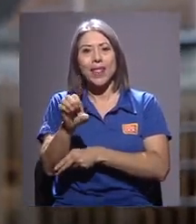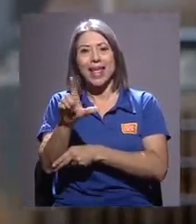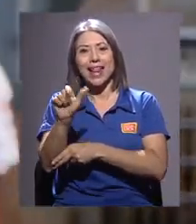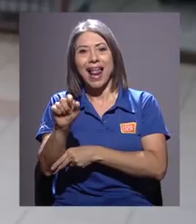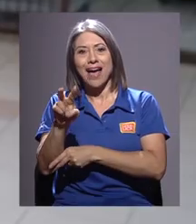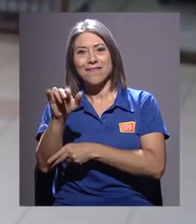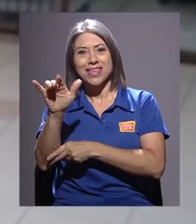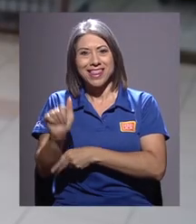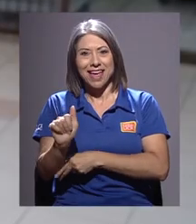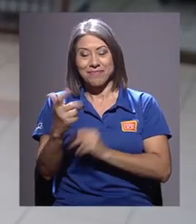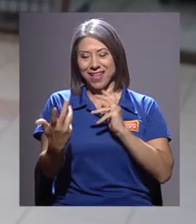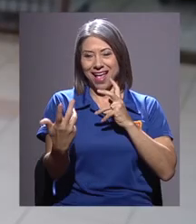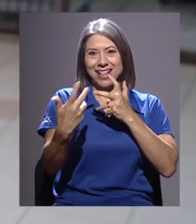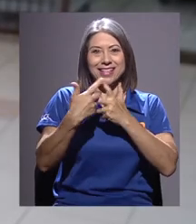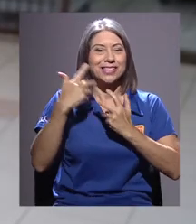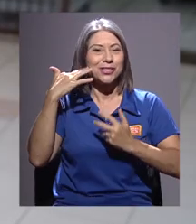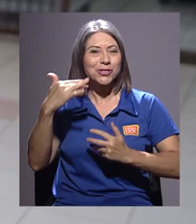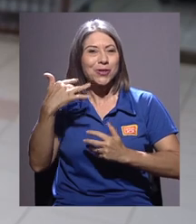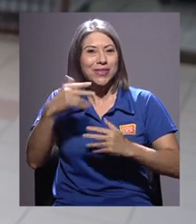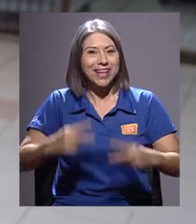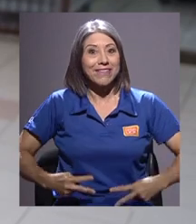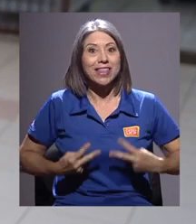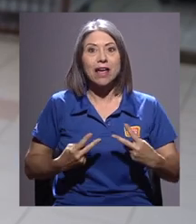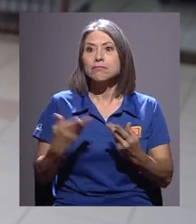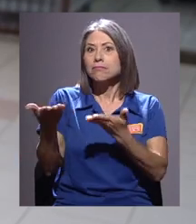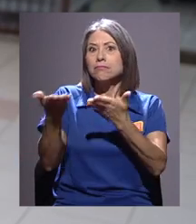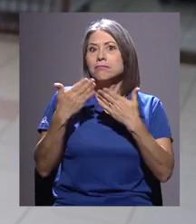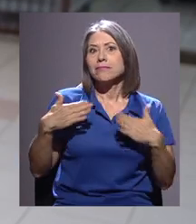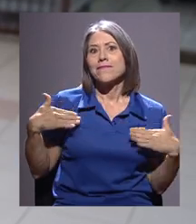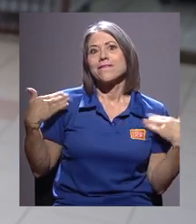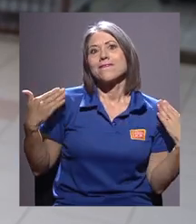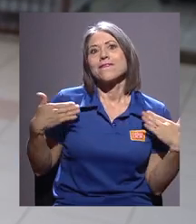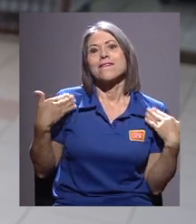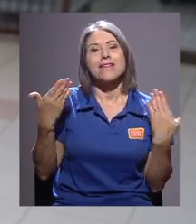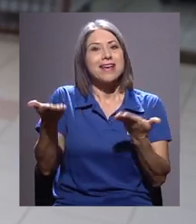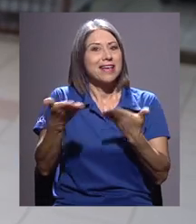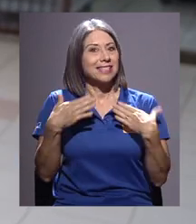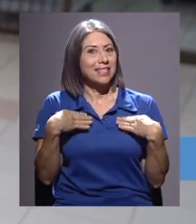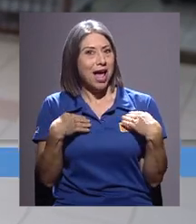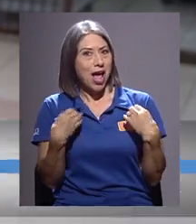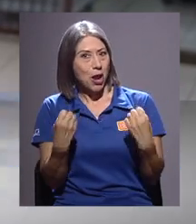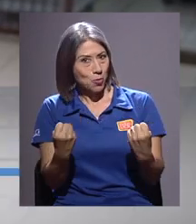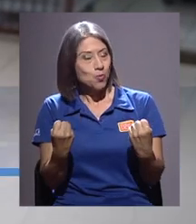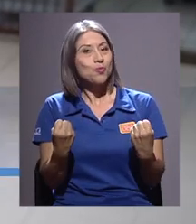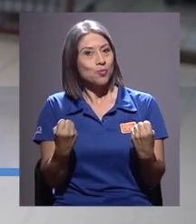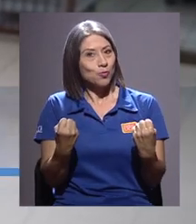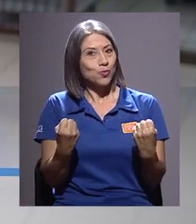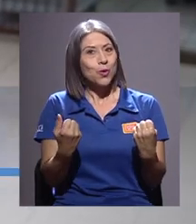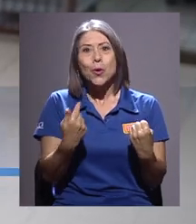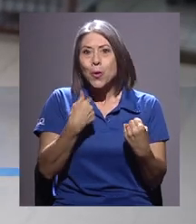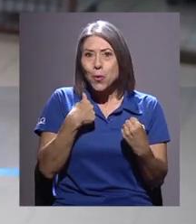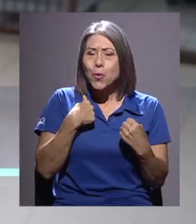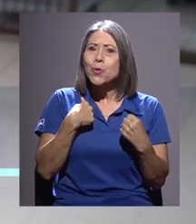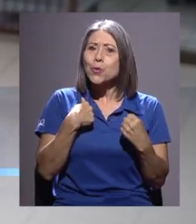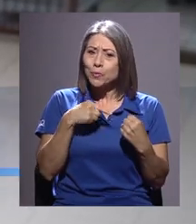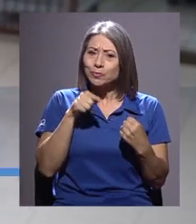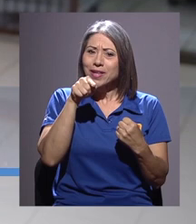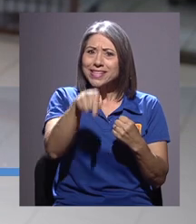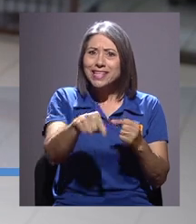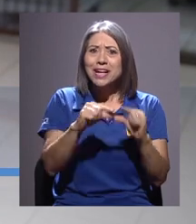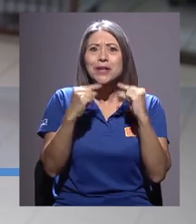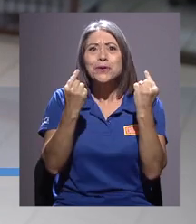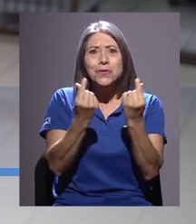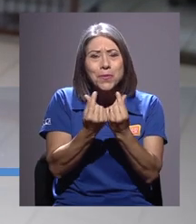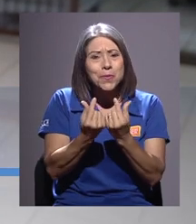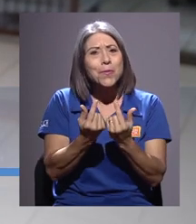Me aporta mucha felicidad, salud. Es un medio de que uno está en el grupo,